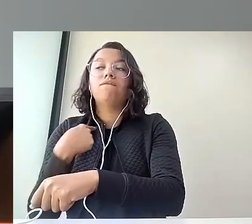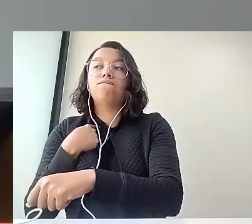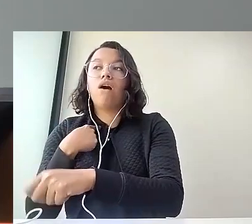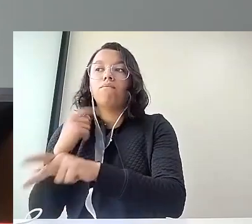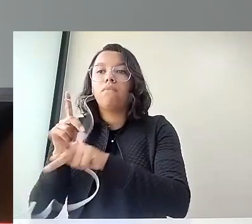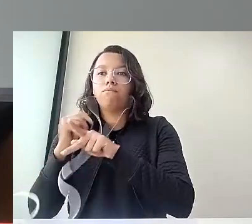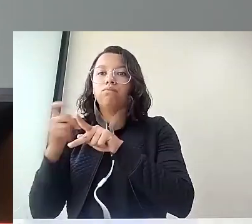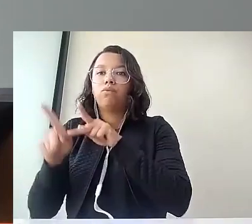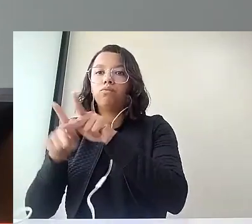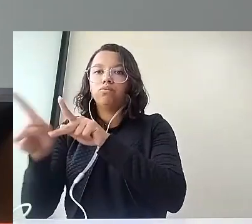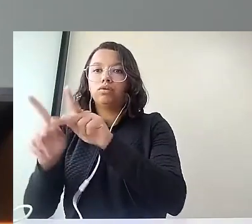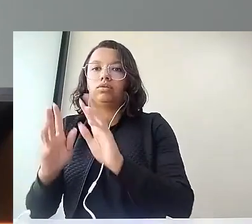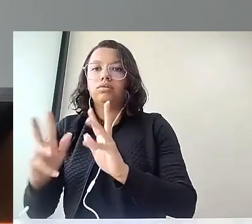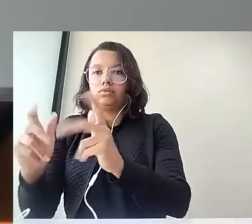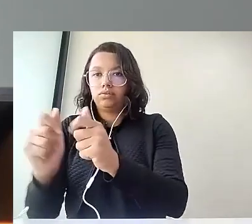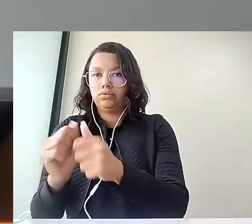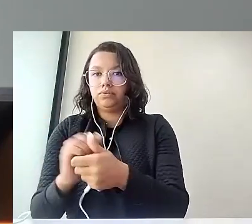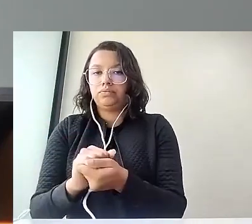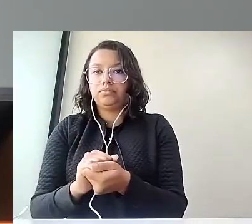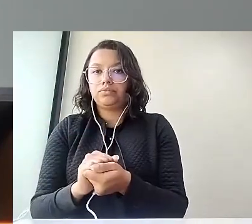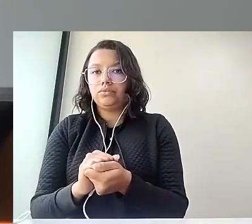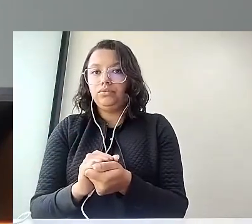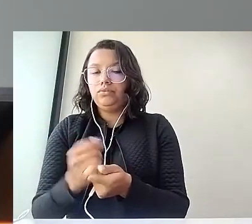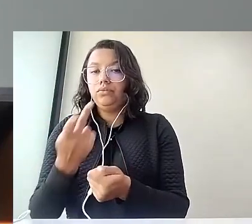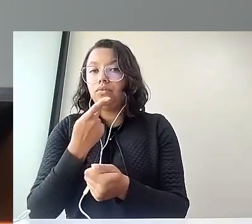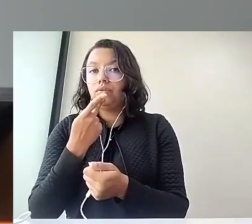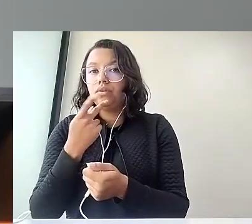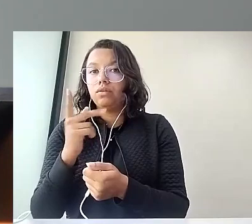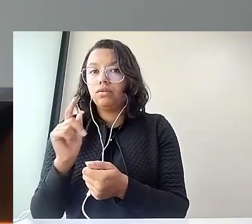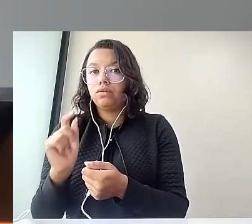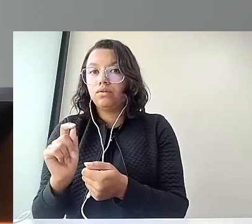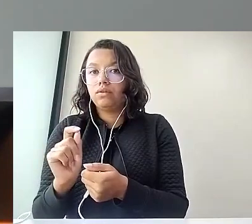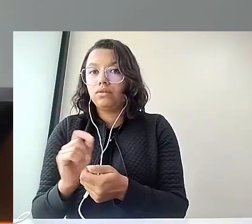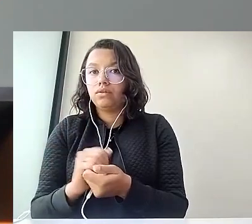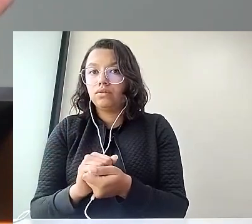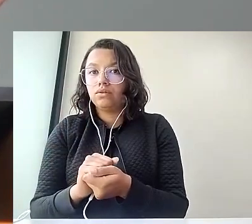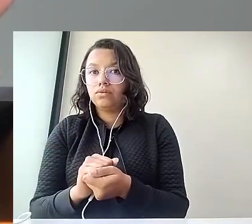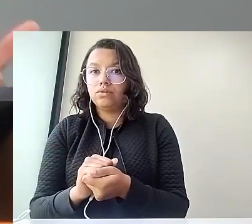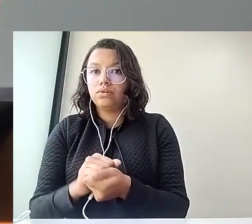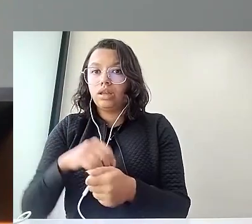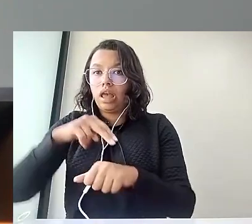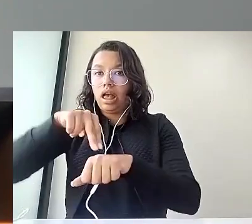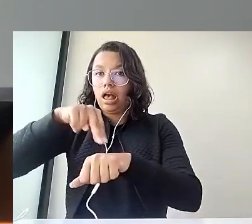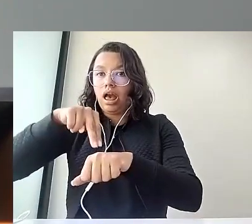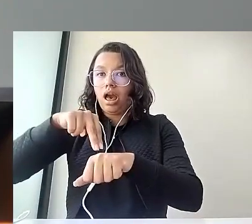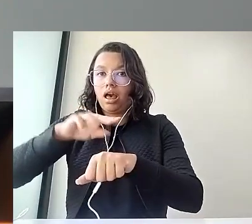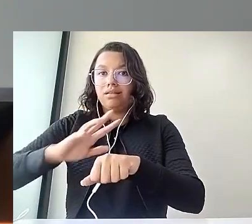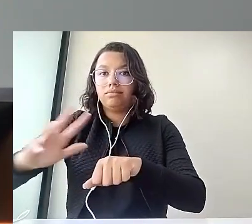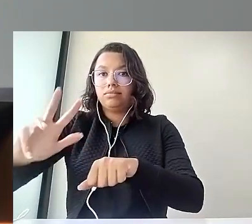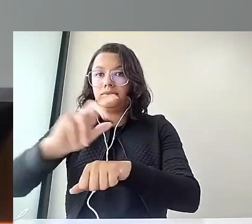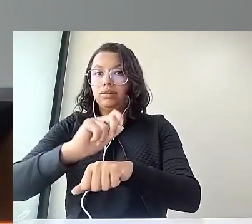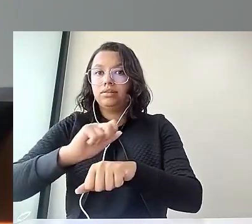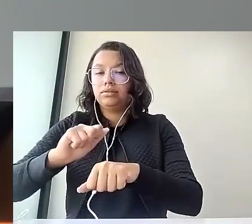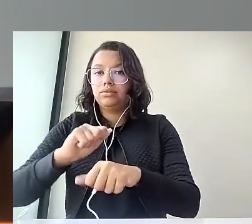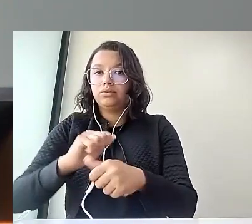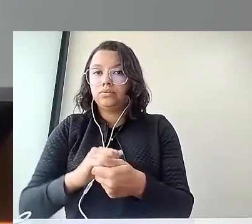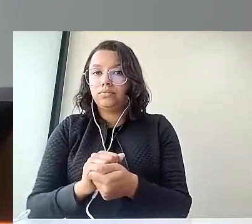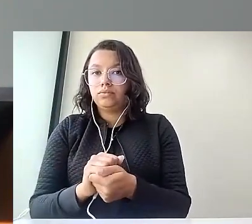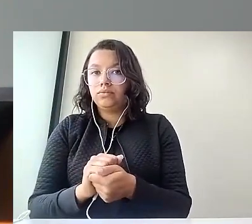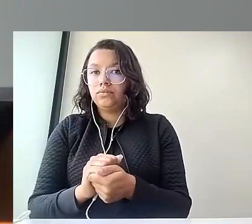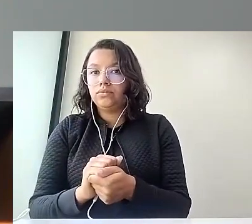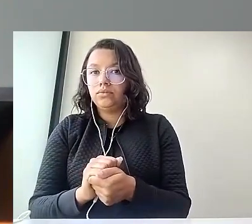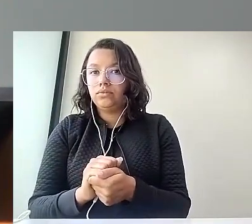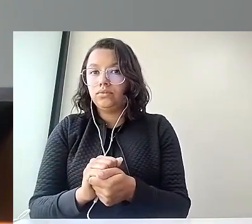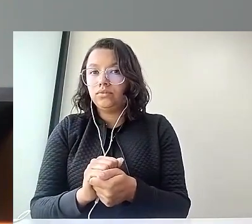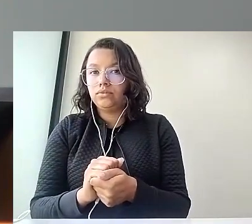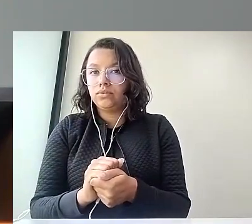participar. Y es lo que dice el artículo ya mencionado: la nación de la cual emanan todos los poderes solo